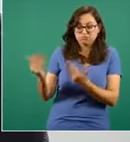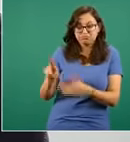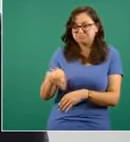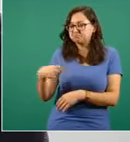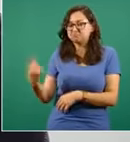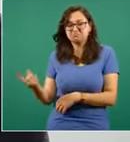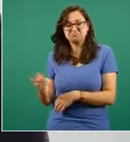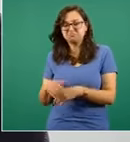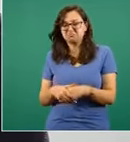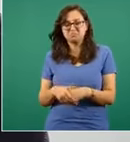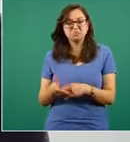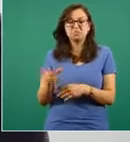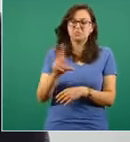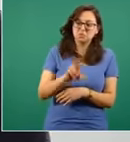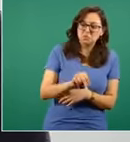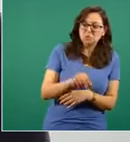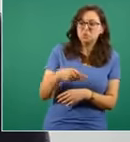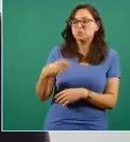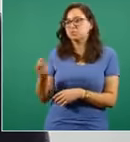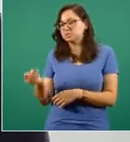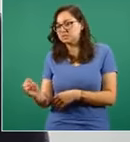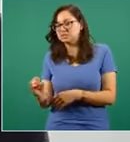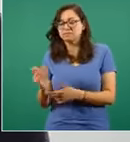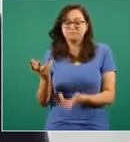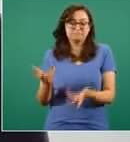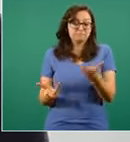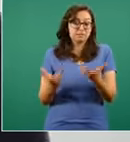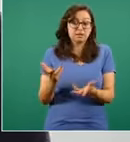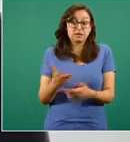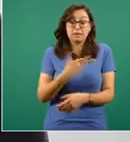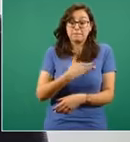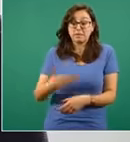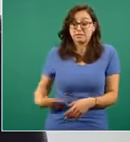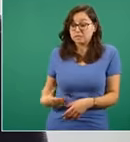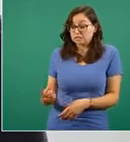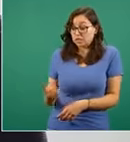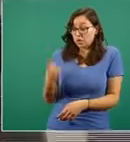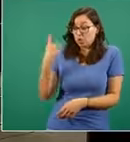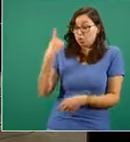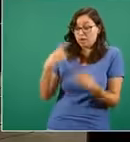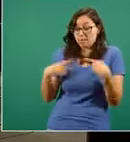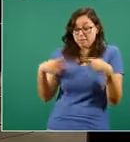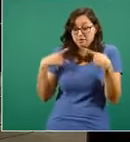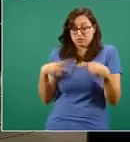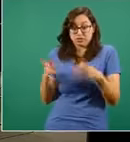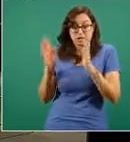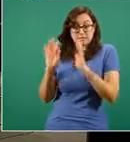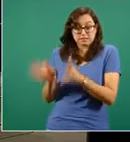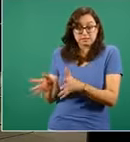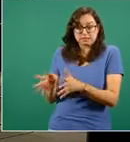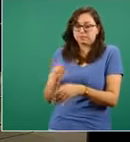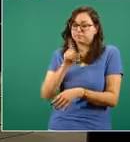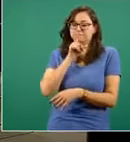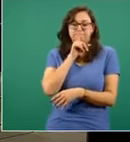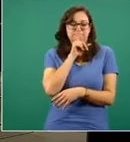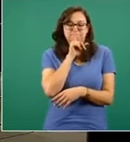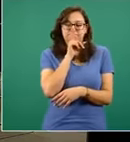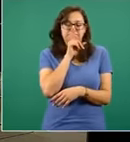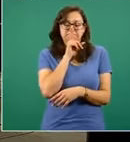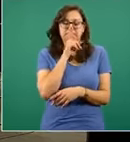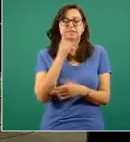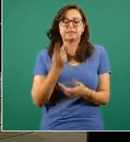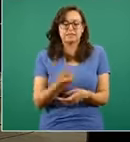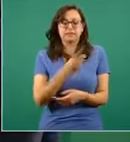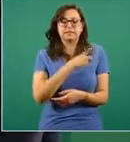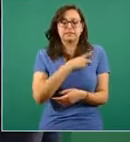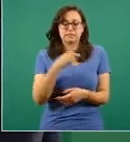no recibieron el tratamiento. Entonces, más allá de lo que puede haber ocurrido con una sola persona, y esto es en el marco general de los ensayos, hay